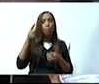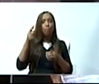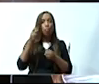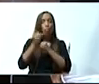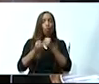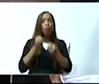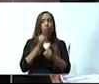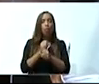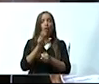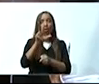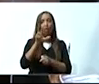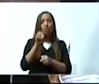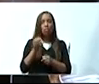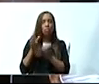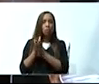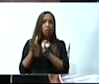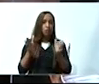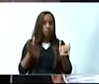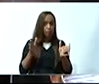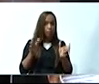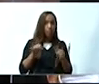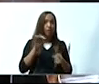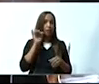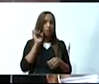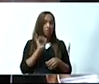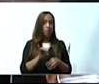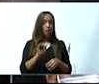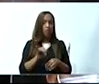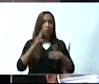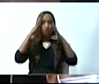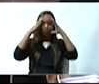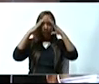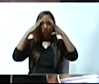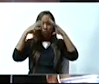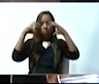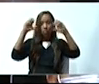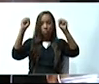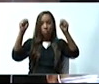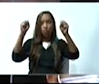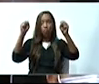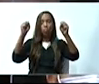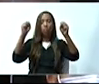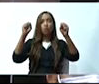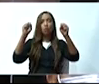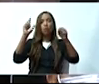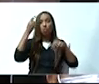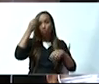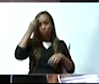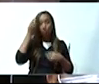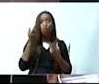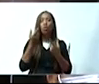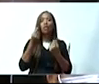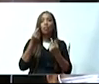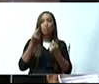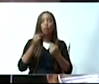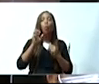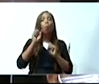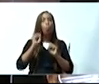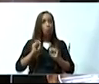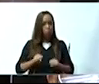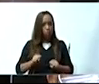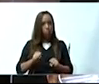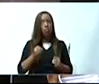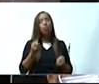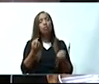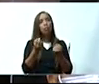Minas para que la administración de Punta Catalina esté en manos de un comité que fue